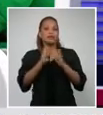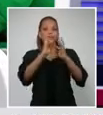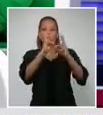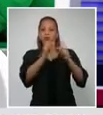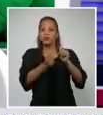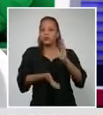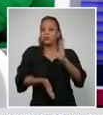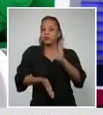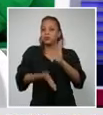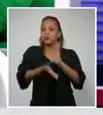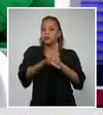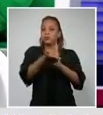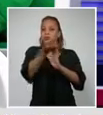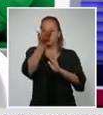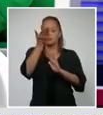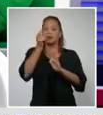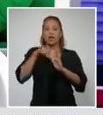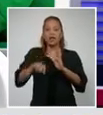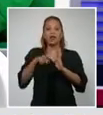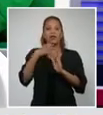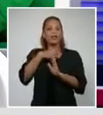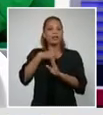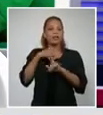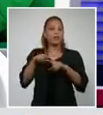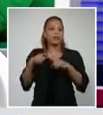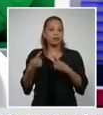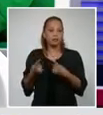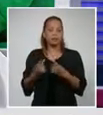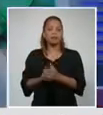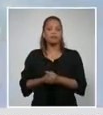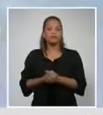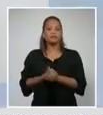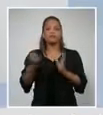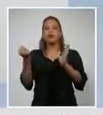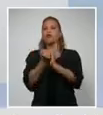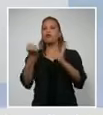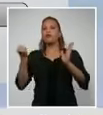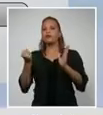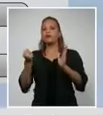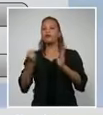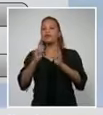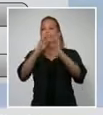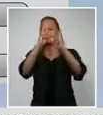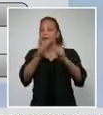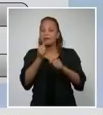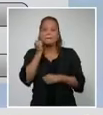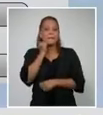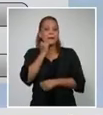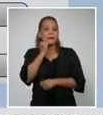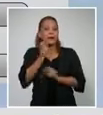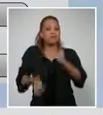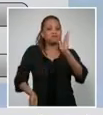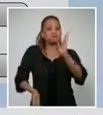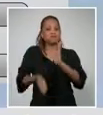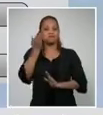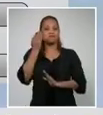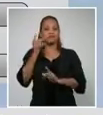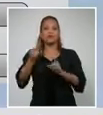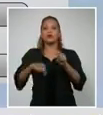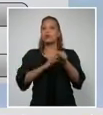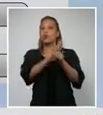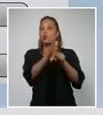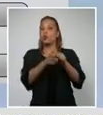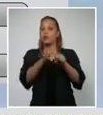enfermedad que estamos enfrentando, pues se diagnosticó la cifra más elevada de casos de COVID que hemos